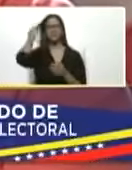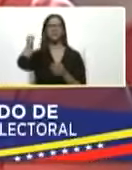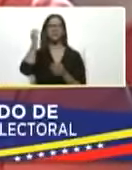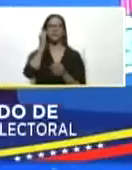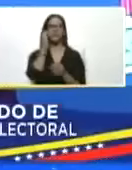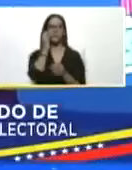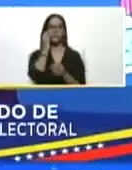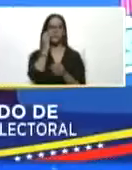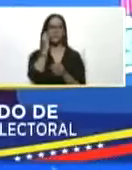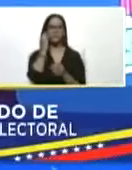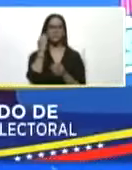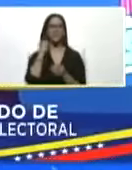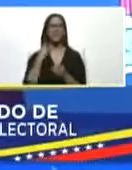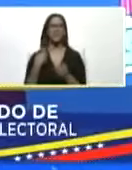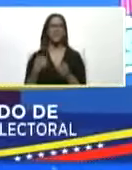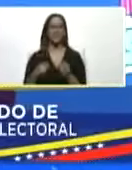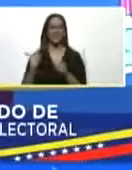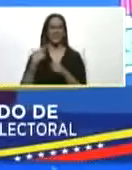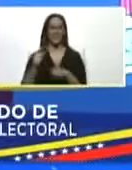Bueno, hay que irse temprano entonces.